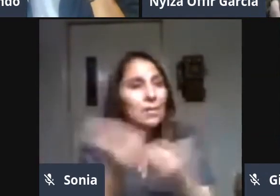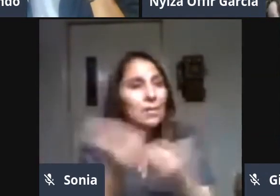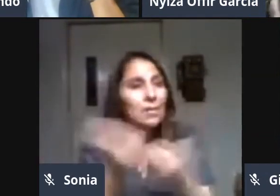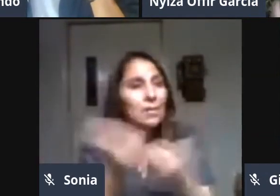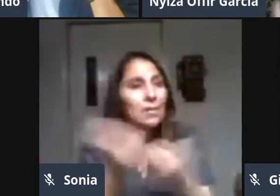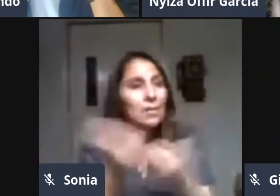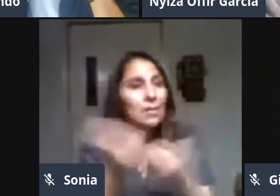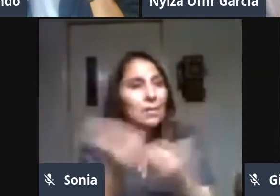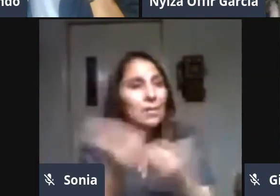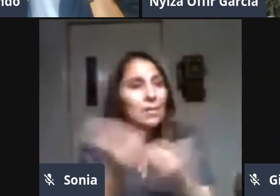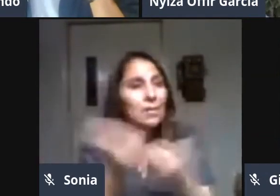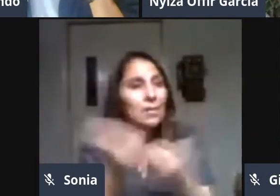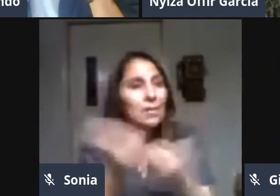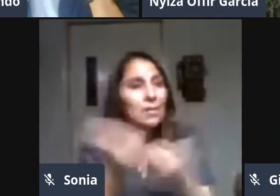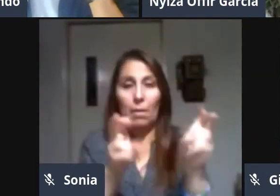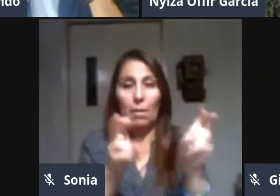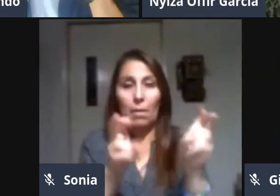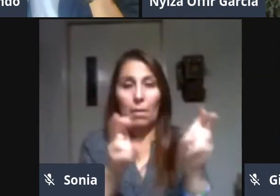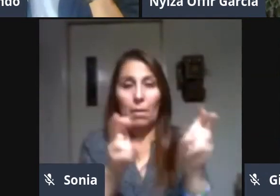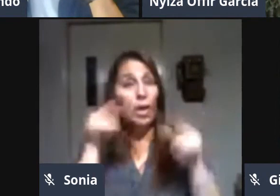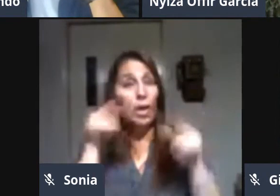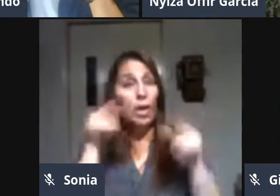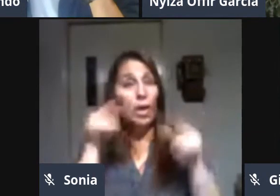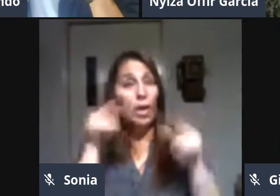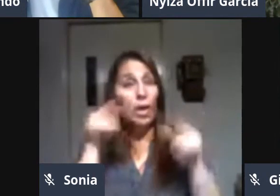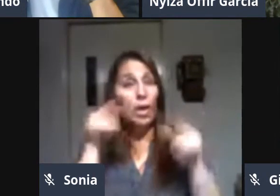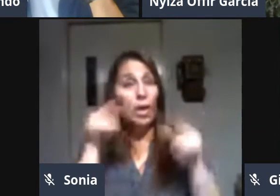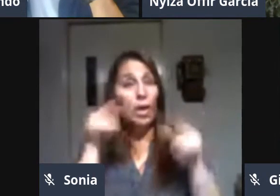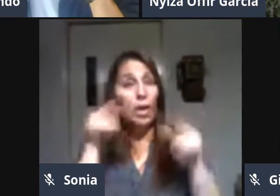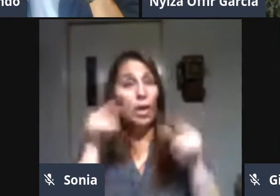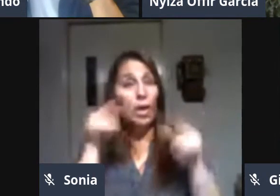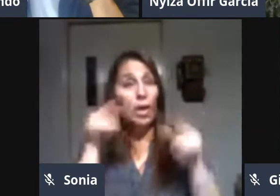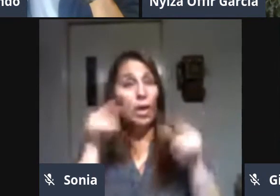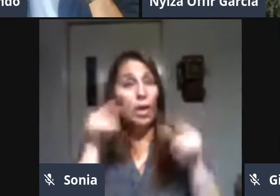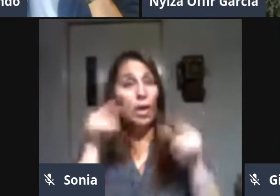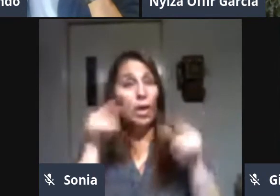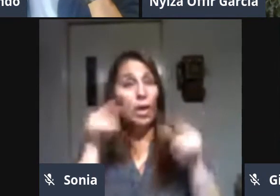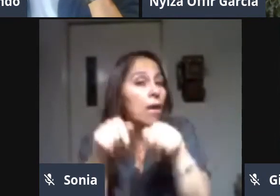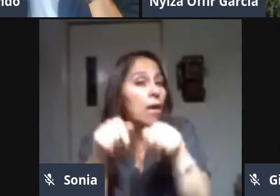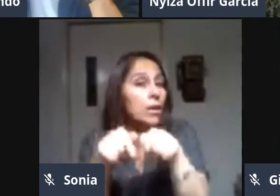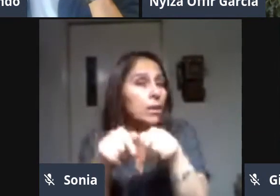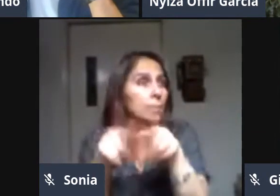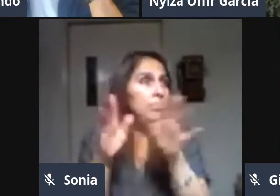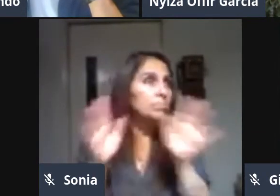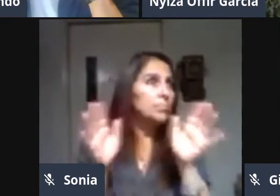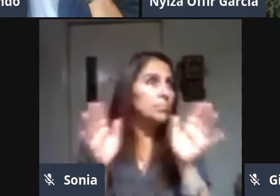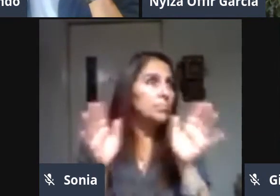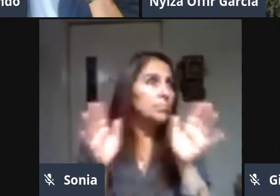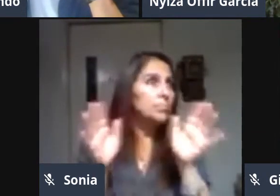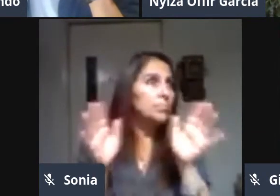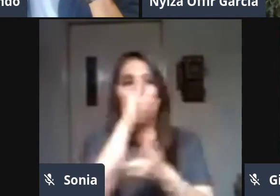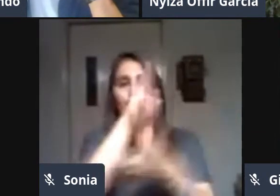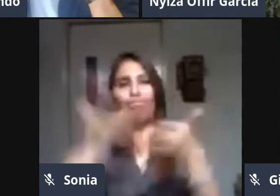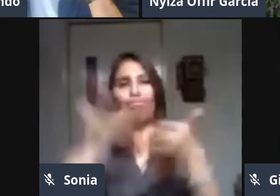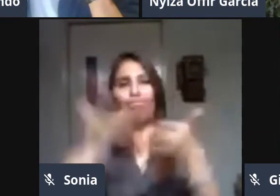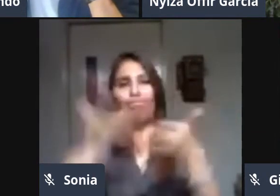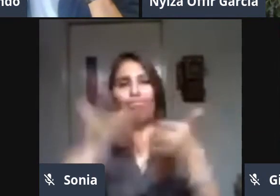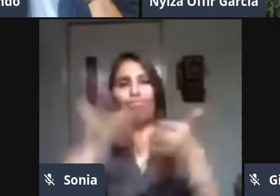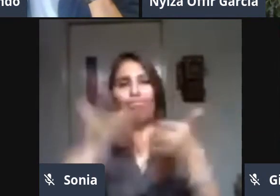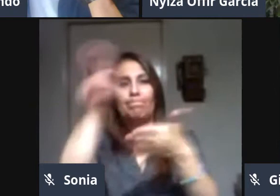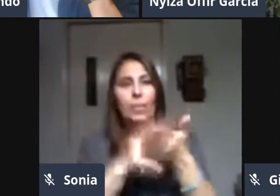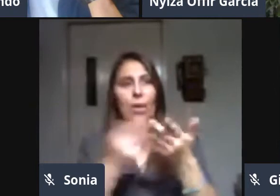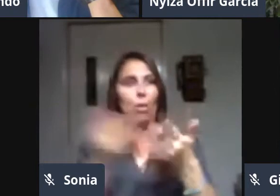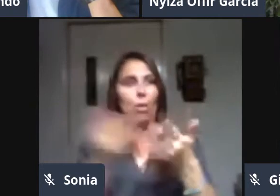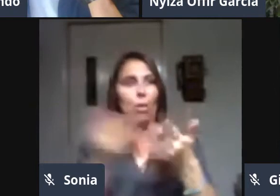público eso estaba de alguna manera censurado borrado ha